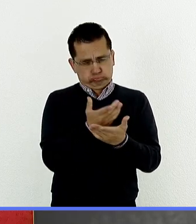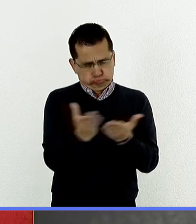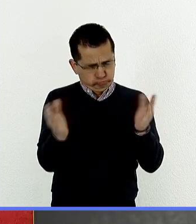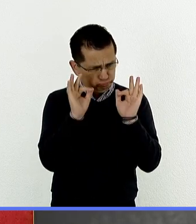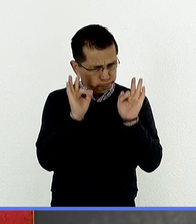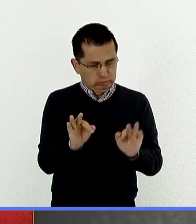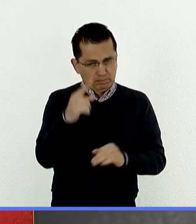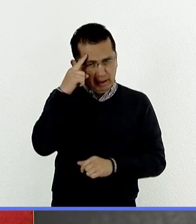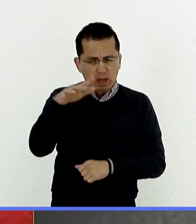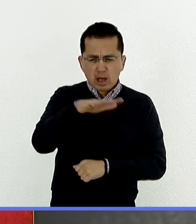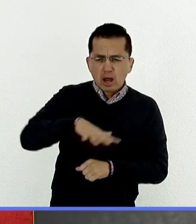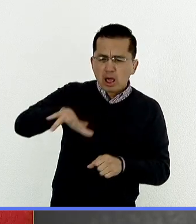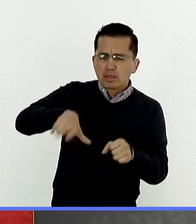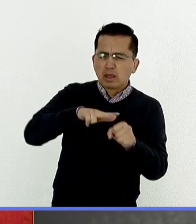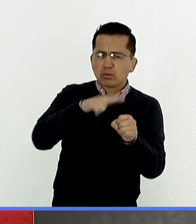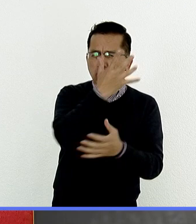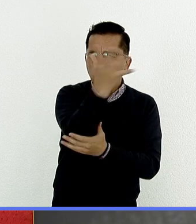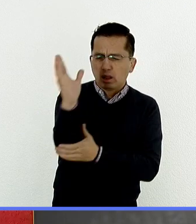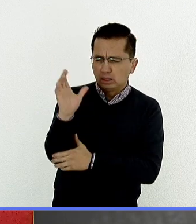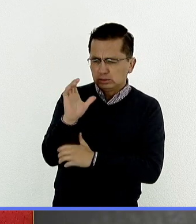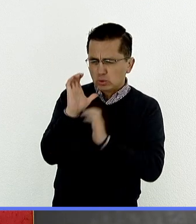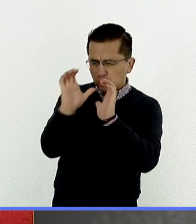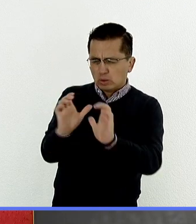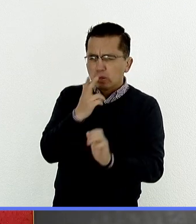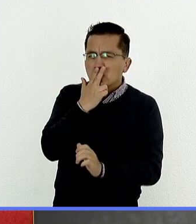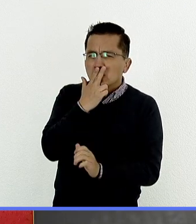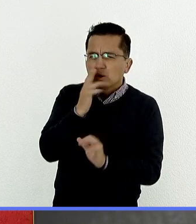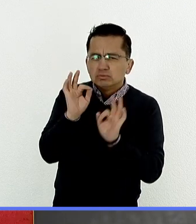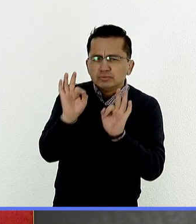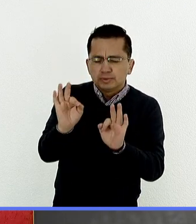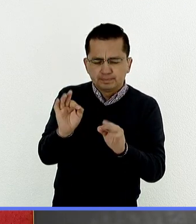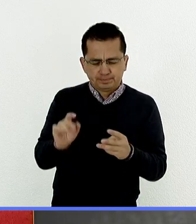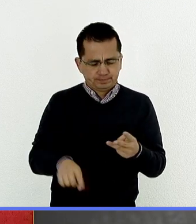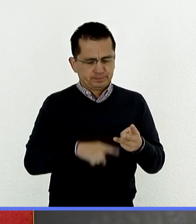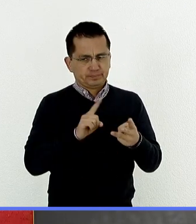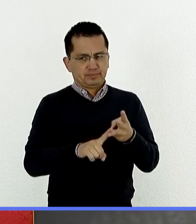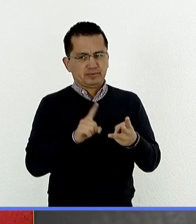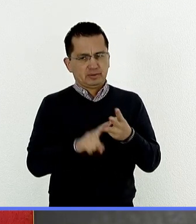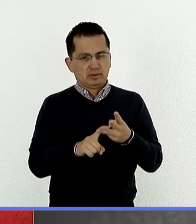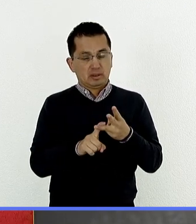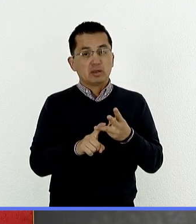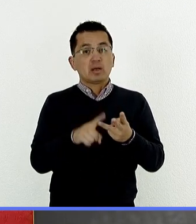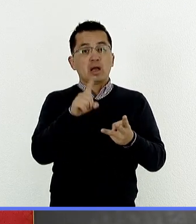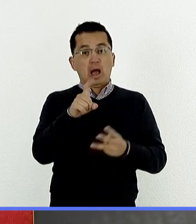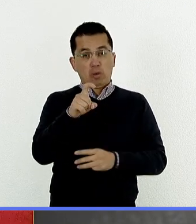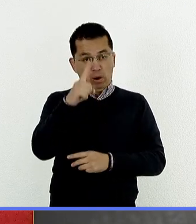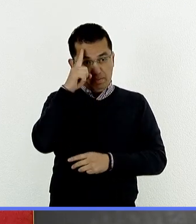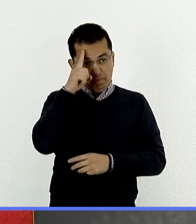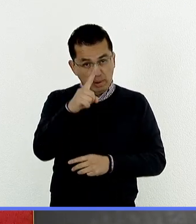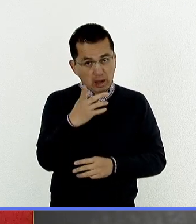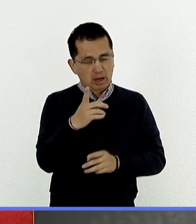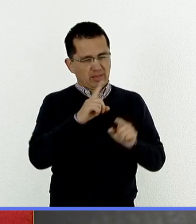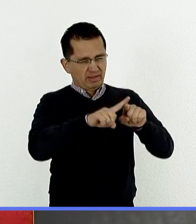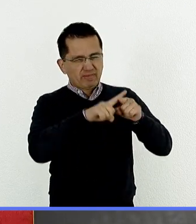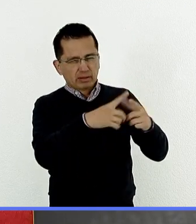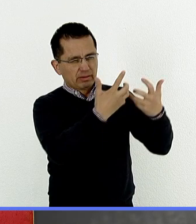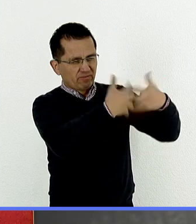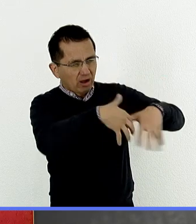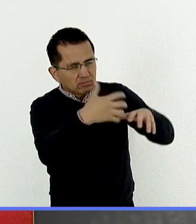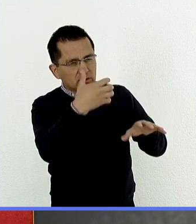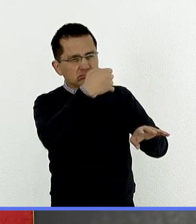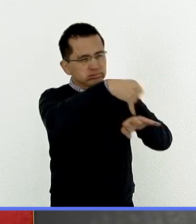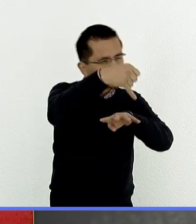tener un medio ambiente sano agua garantizada para las actividades productivas